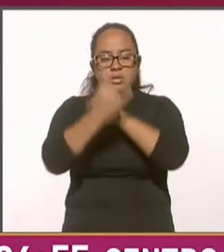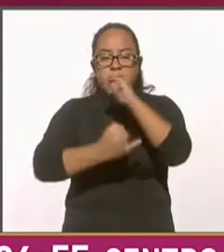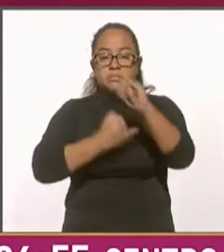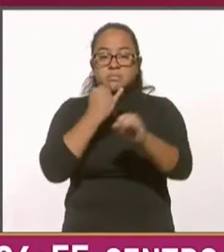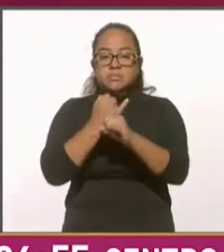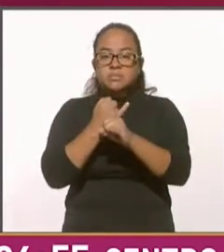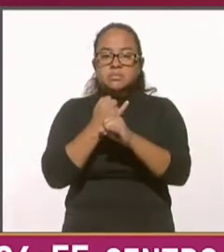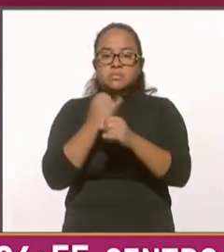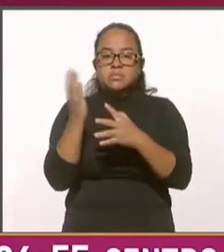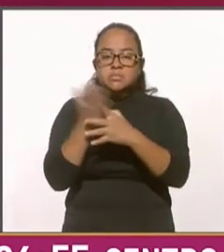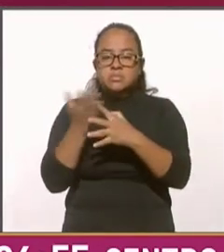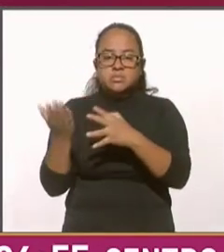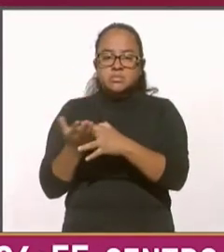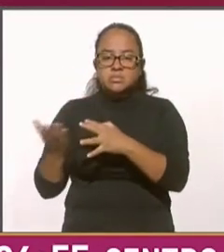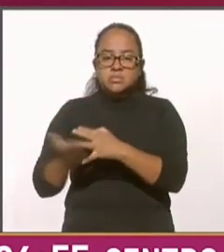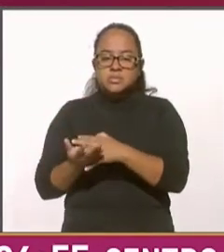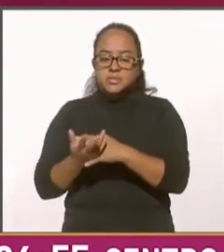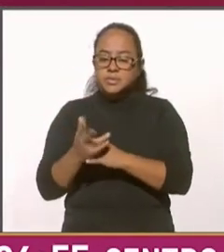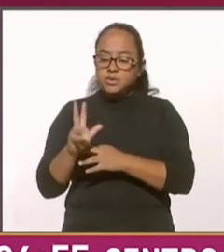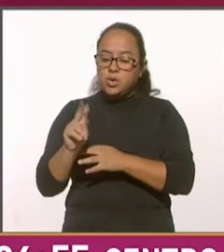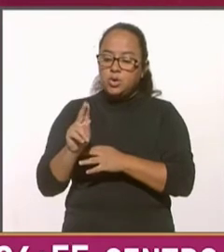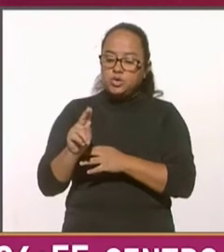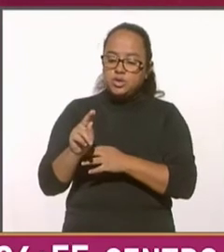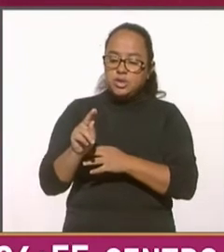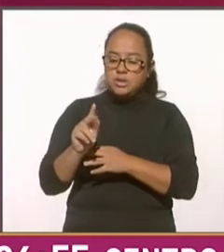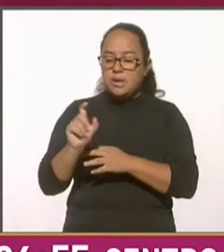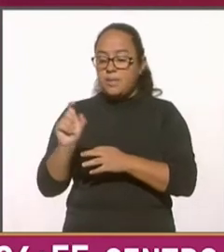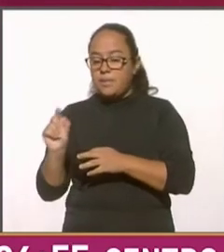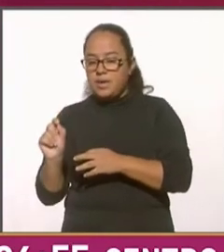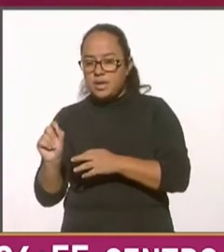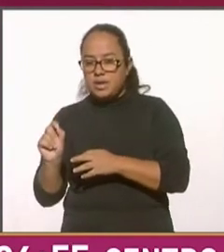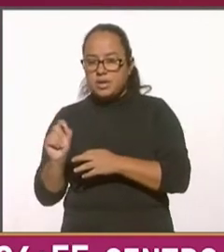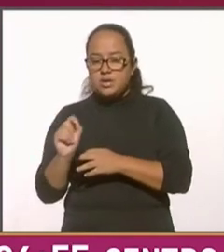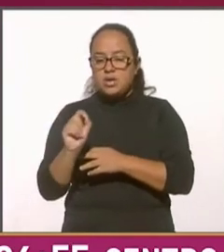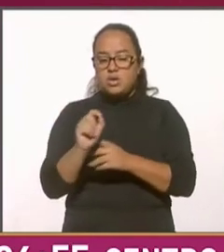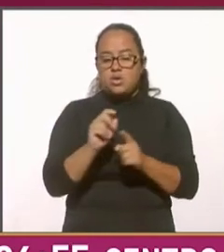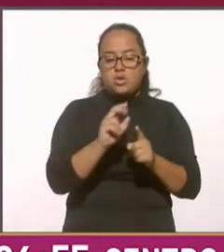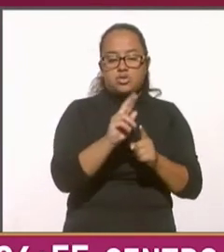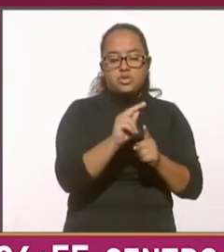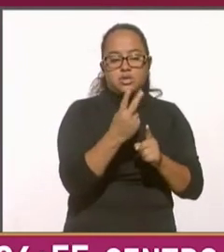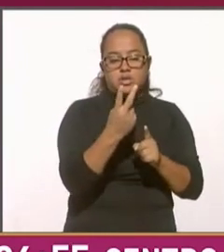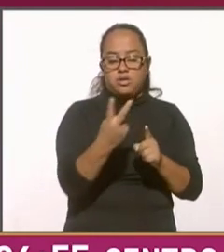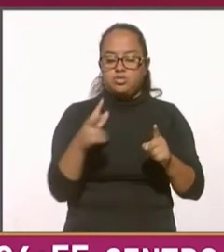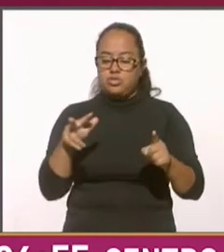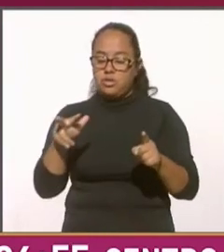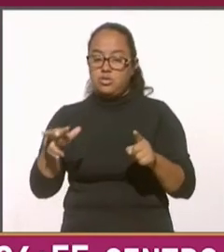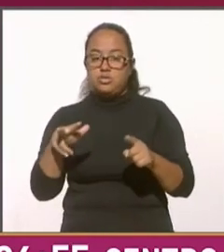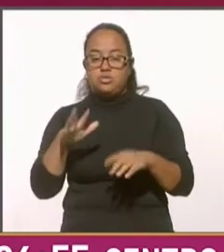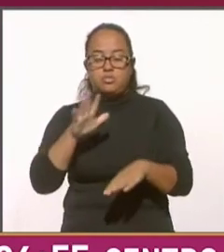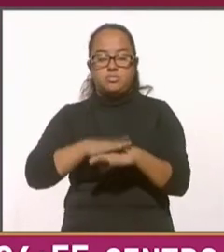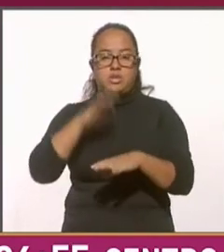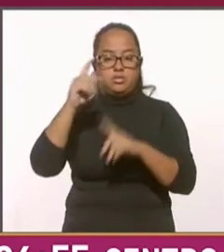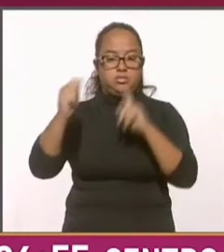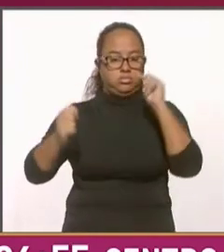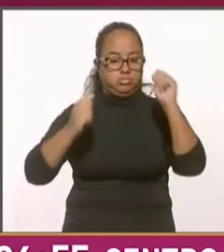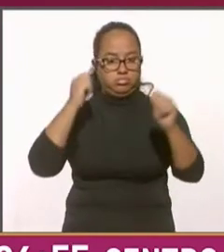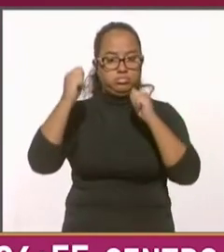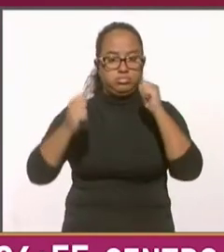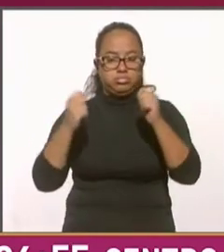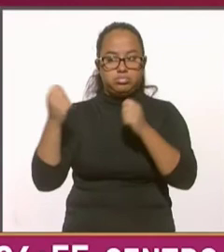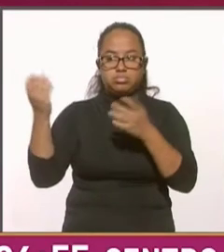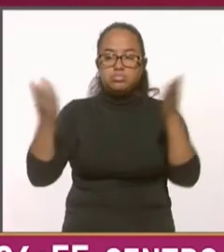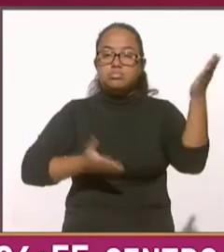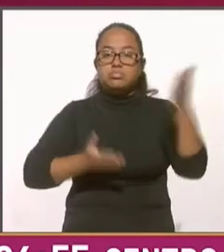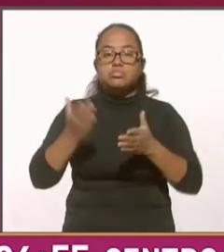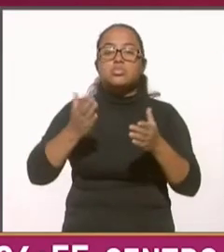se reparte en un 80-20 o más bien 82-18. La mayor parte de los turistas que ingresaron